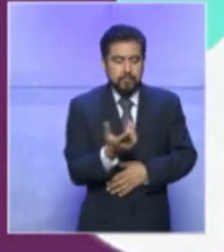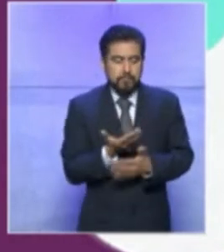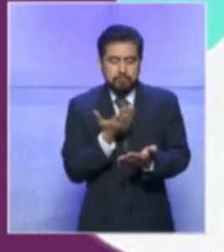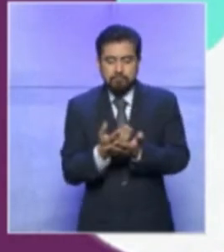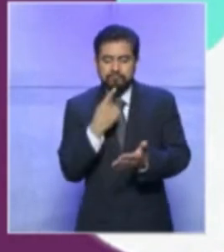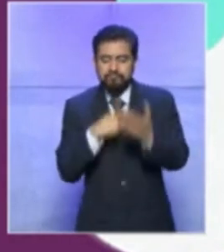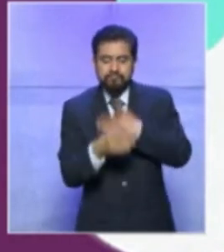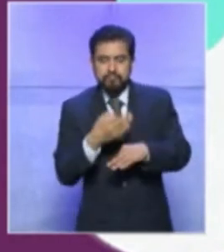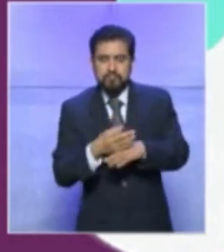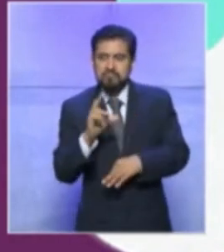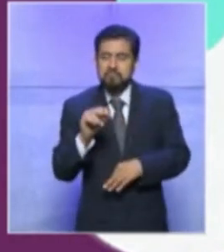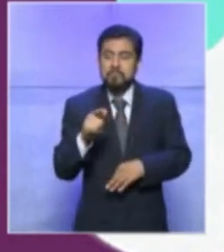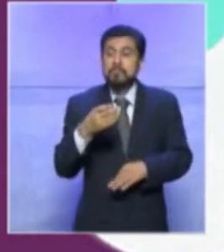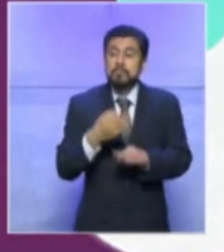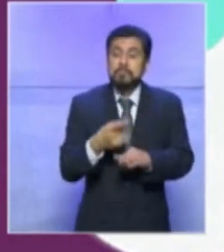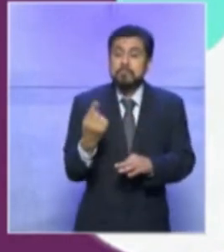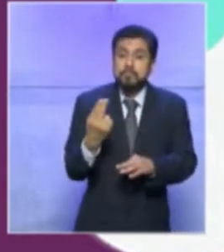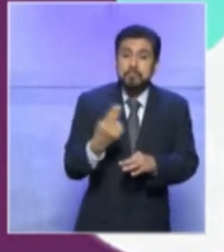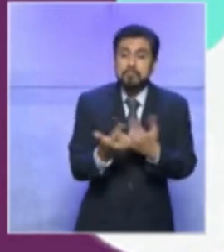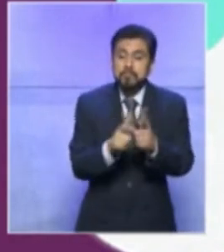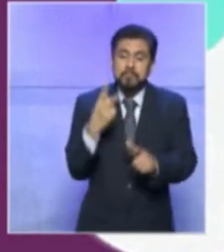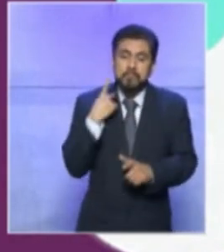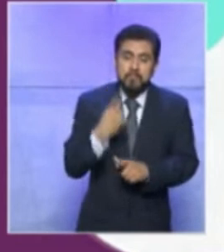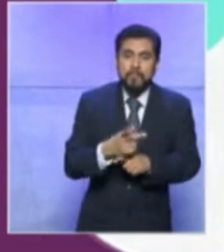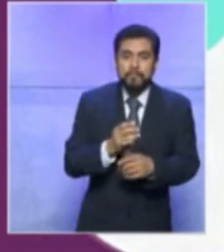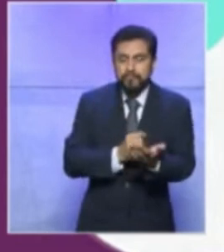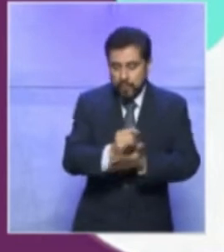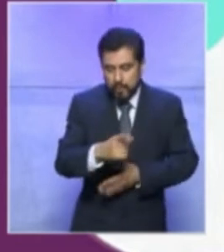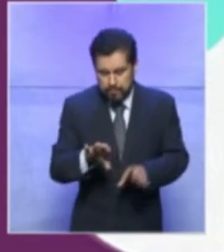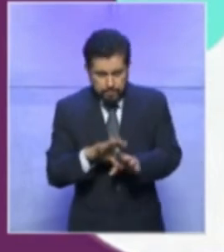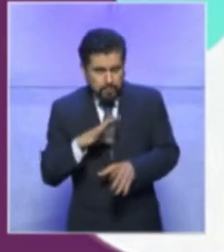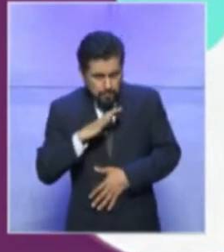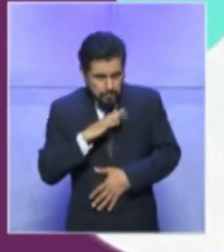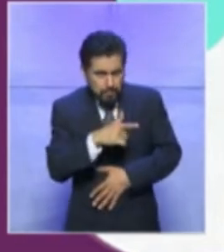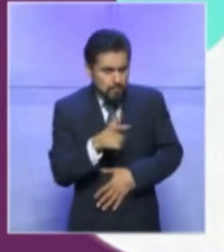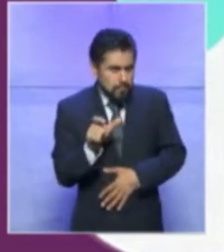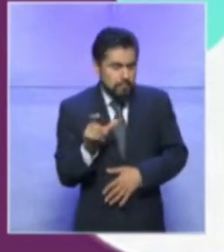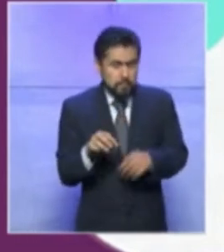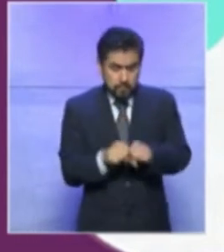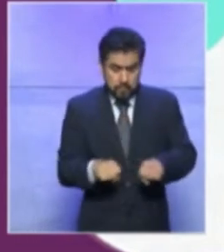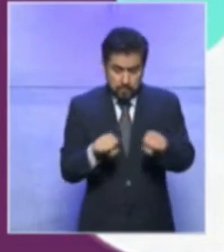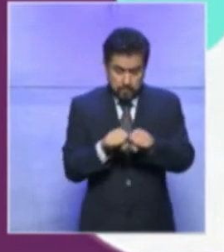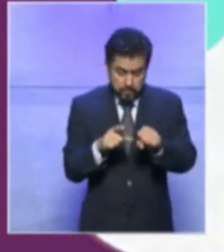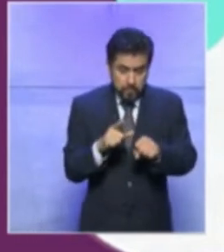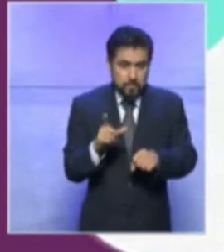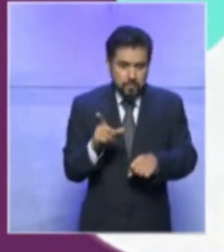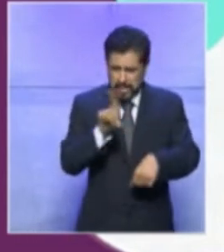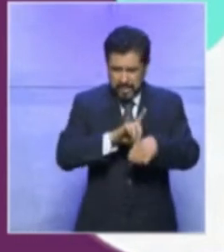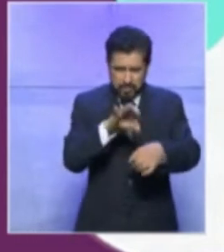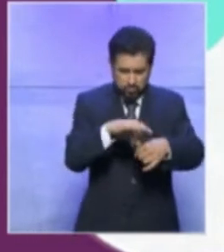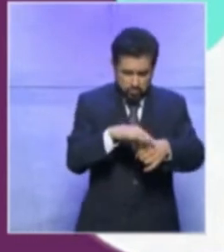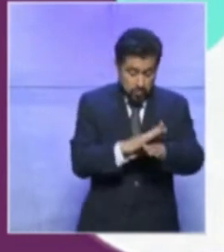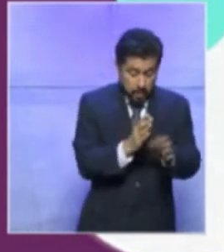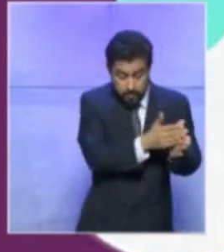las consecuencias derivarían en un sinsentido. En primer lugar, porque cualquier variación al sistema después de la jornada electoral